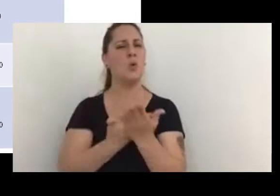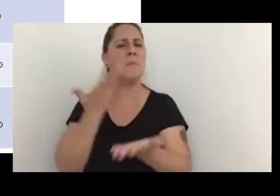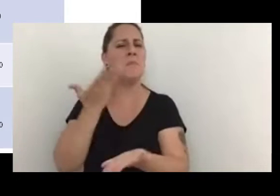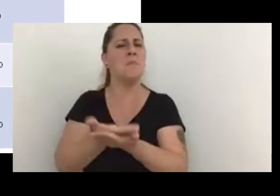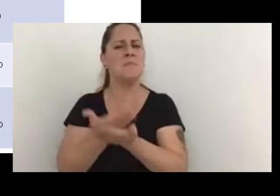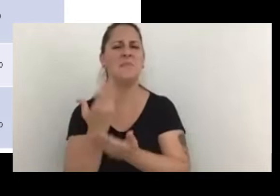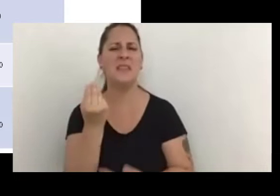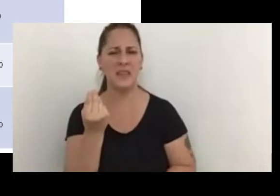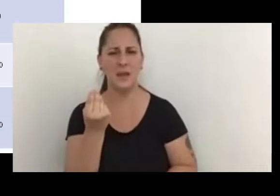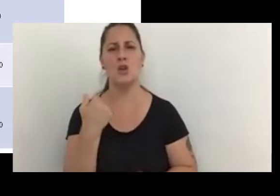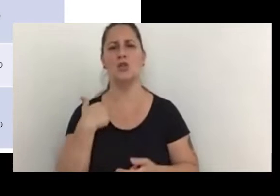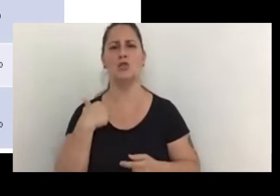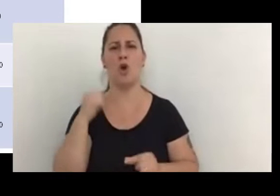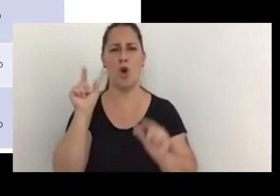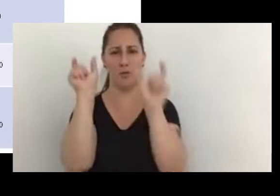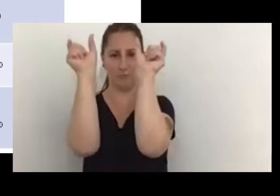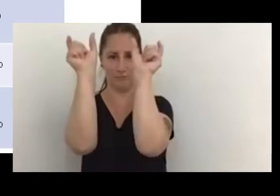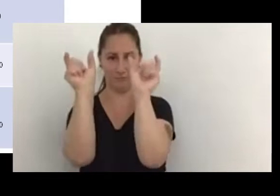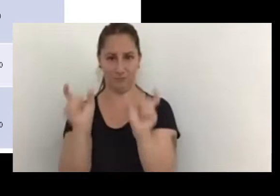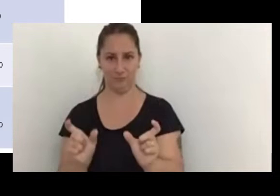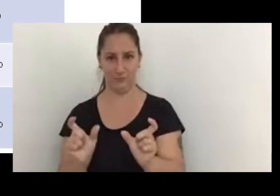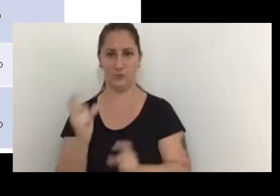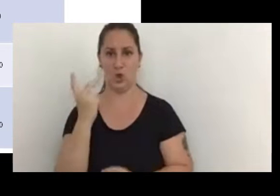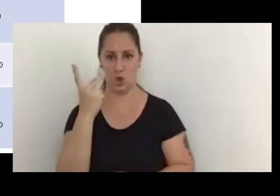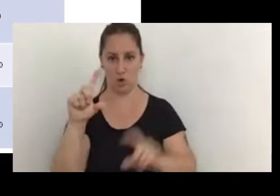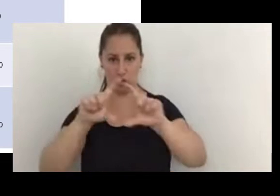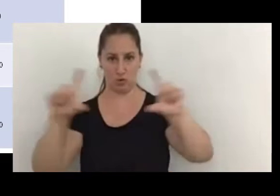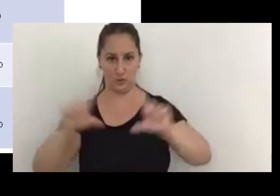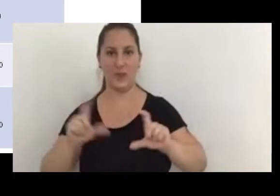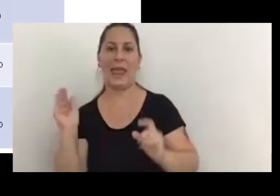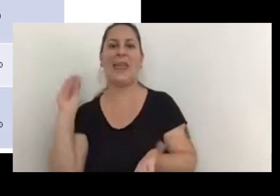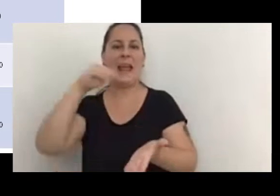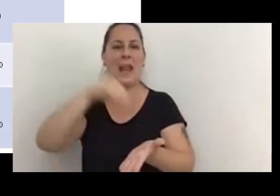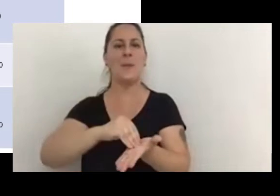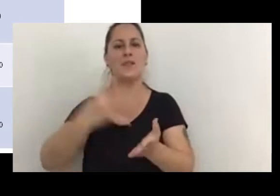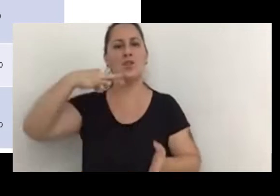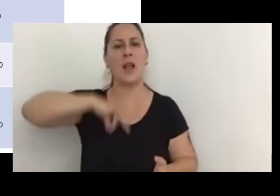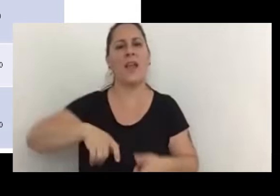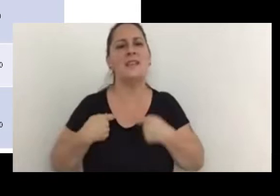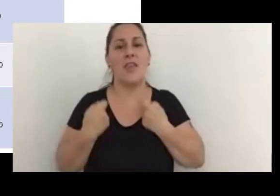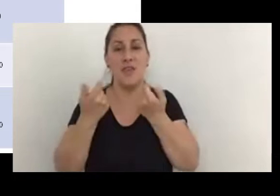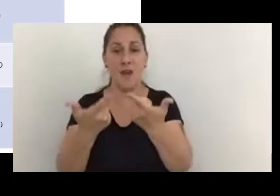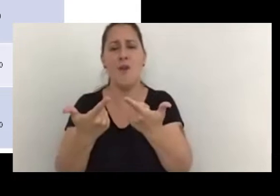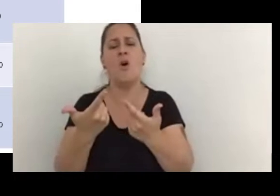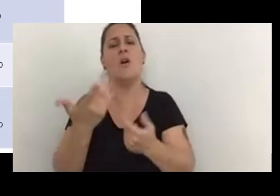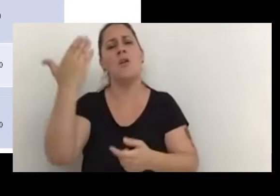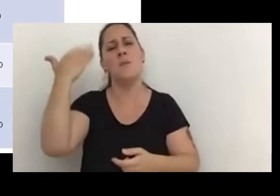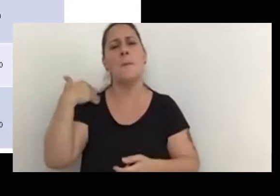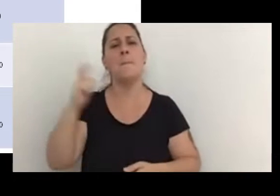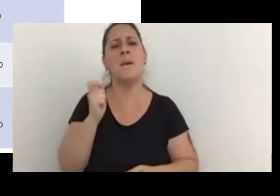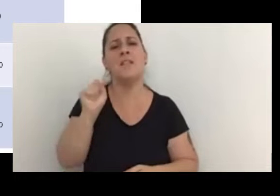lo tabulé en 2 tablas, son los incrementos salariales que se otorgaron durante el mes de